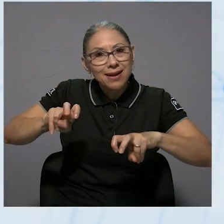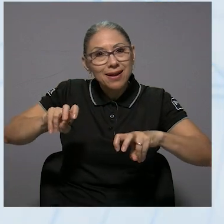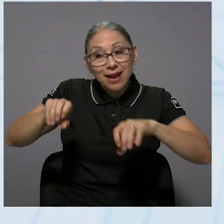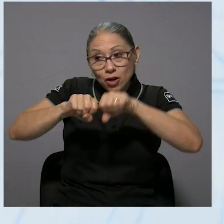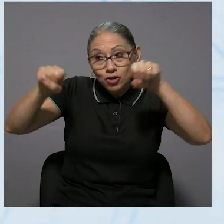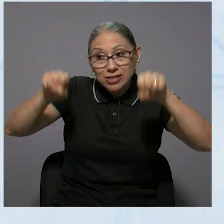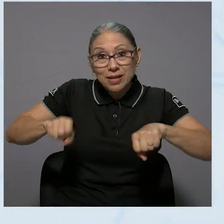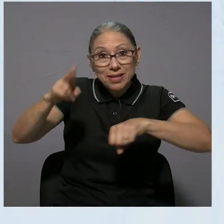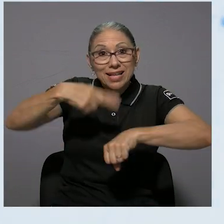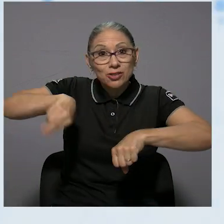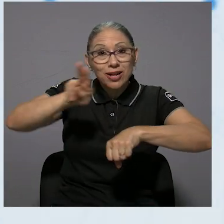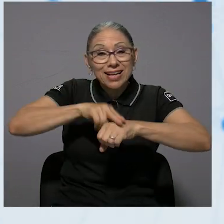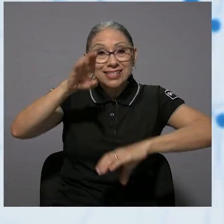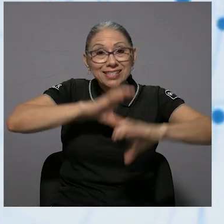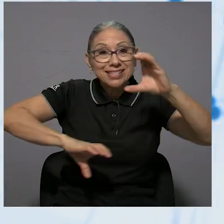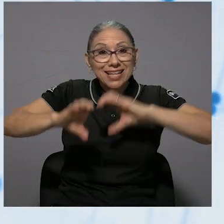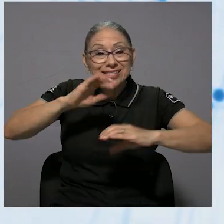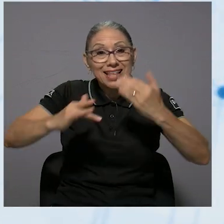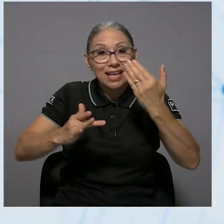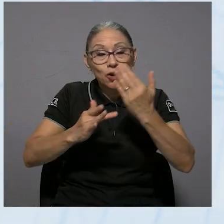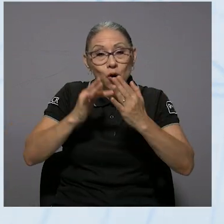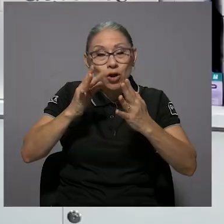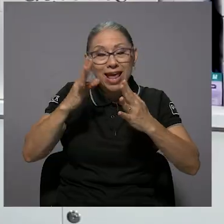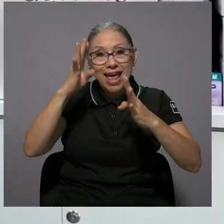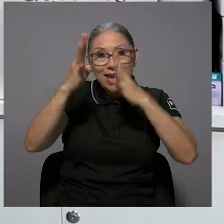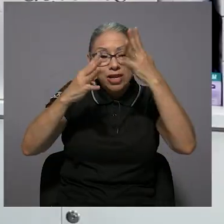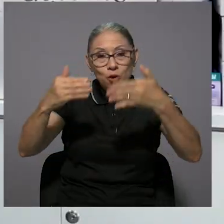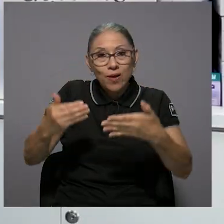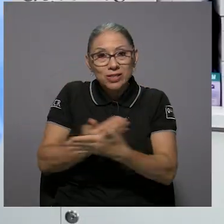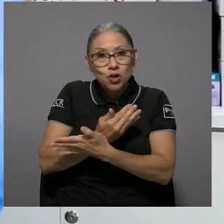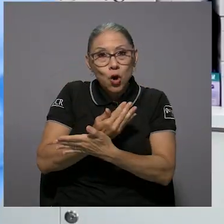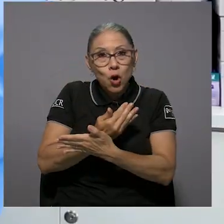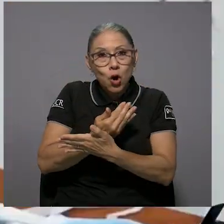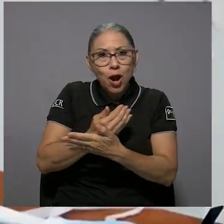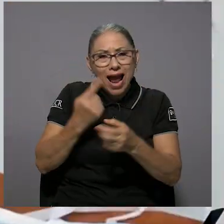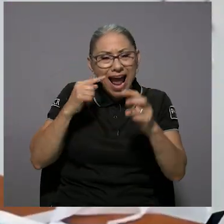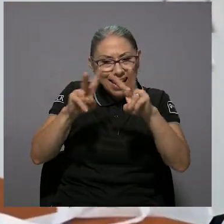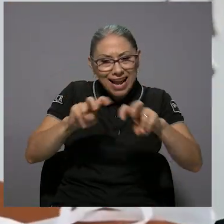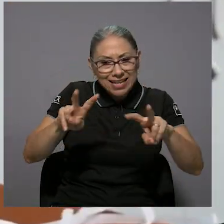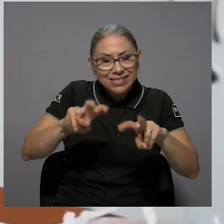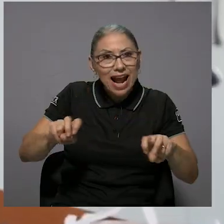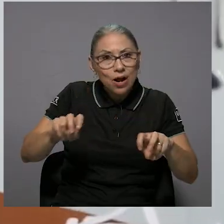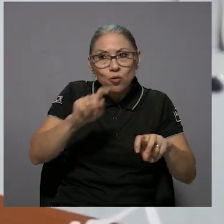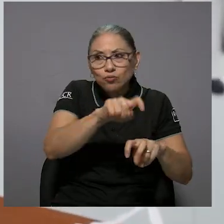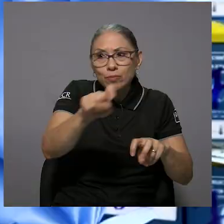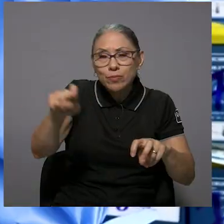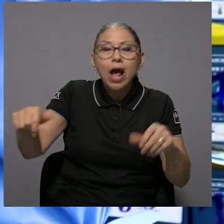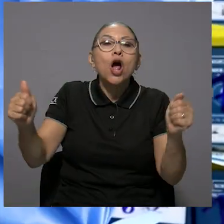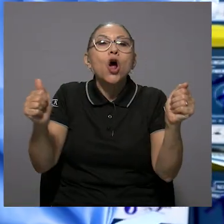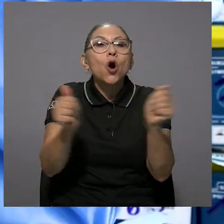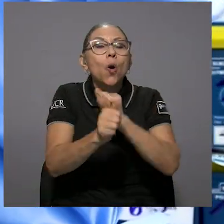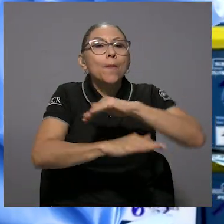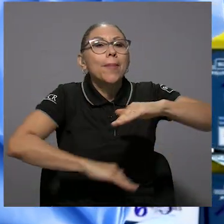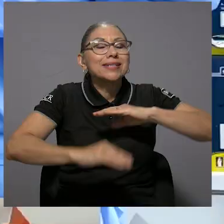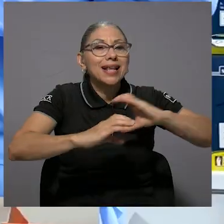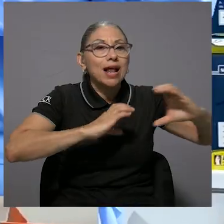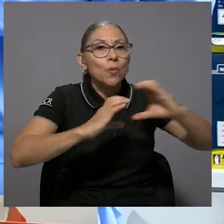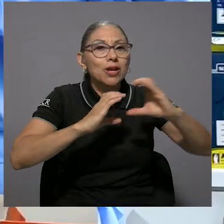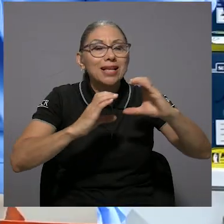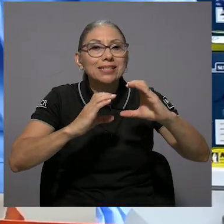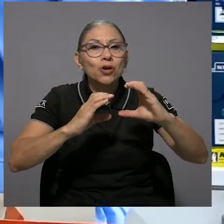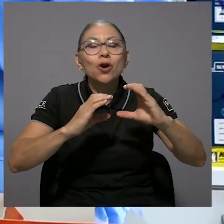aporte de los Sistemas Nacionales de Ciencia y Tecnología e Innovación, con base un poco, con énfasis un poco en la comunicación y en los